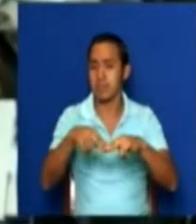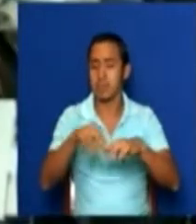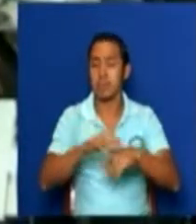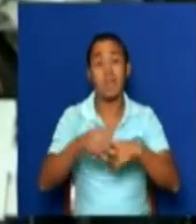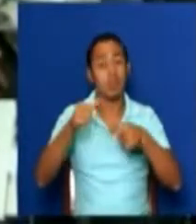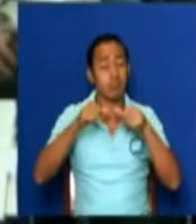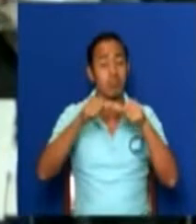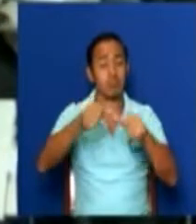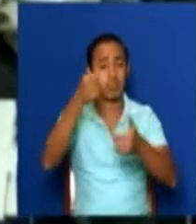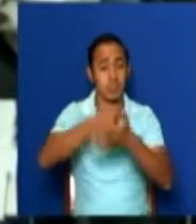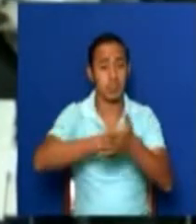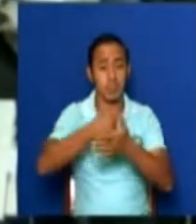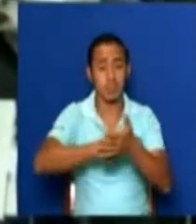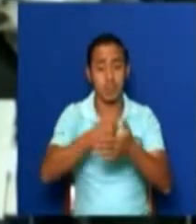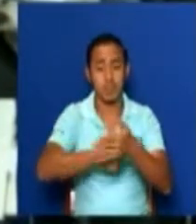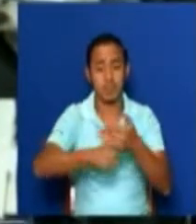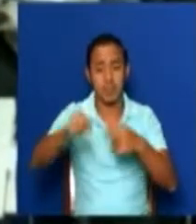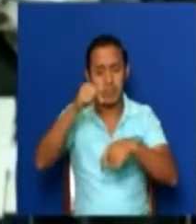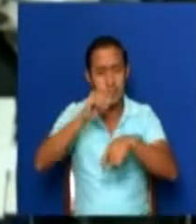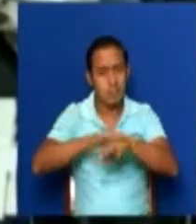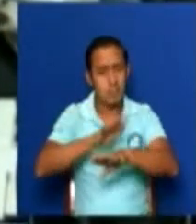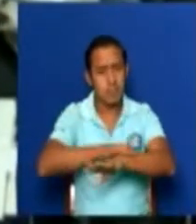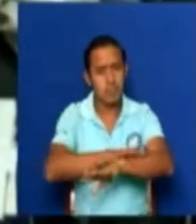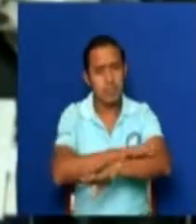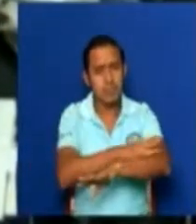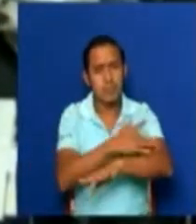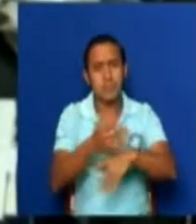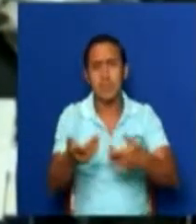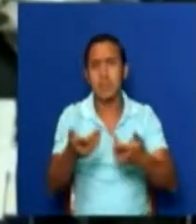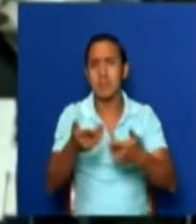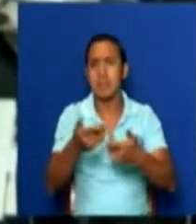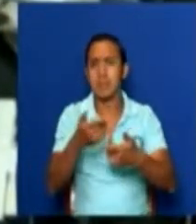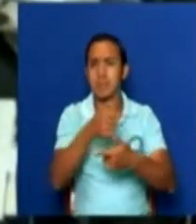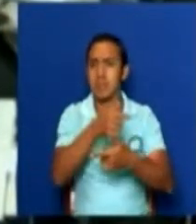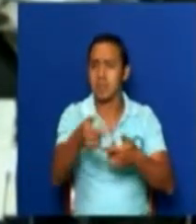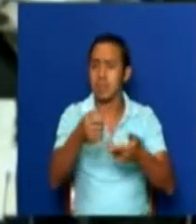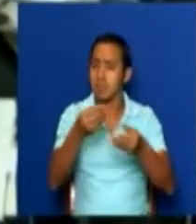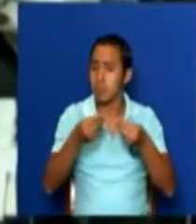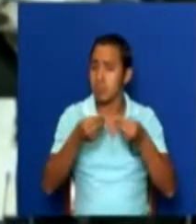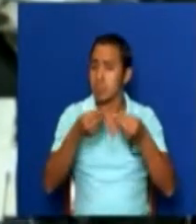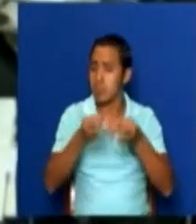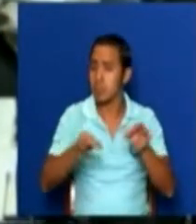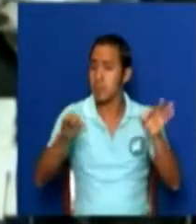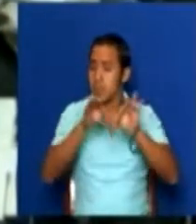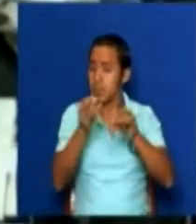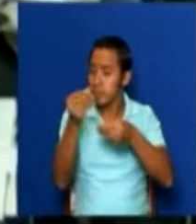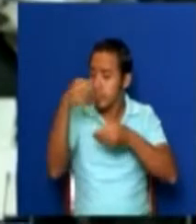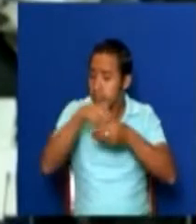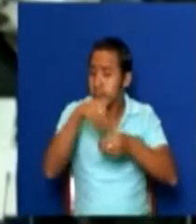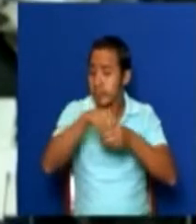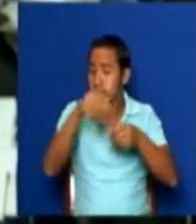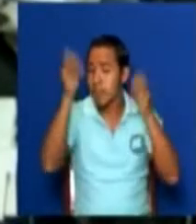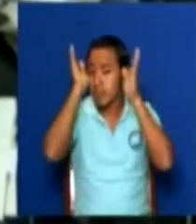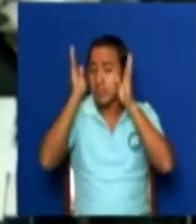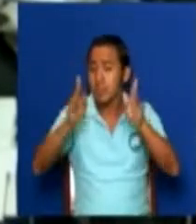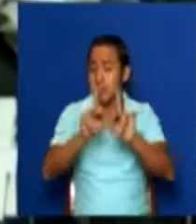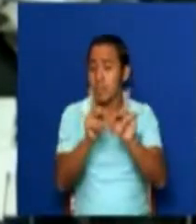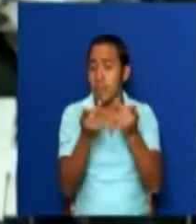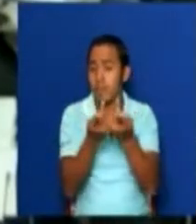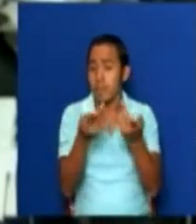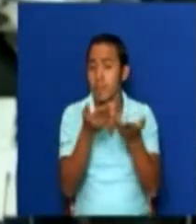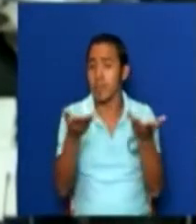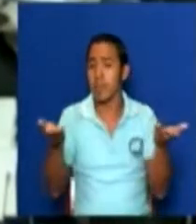seguir haciendo esa conciencia de que es importante la inversión en los servicios públicos y desde ningún